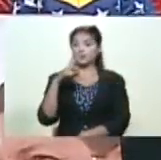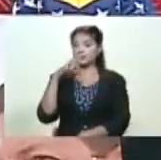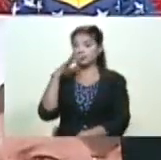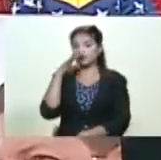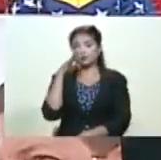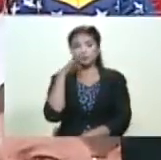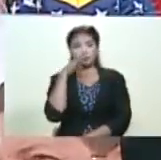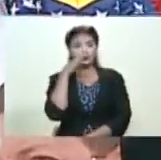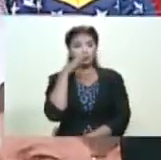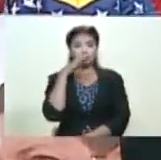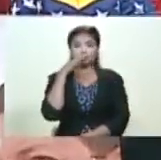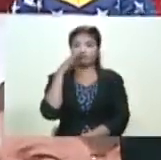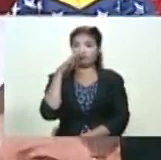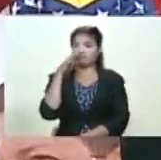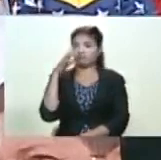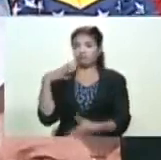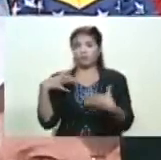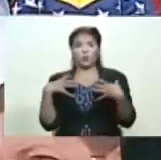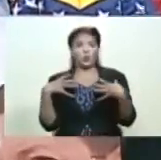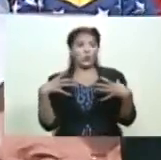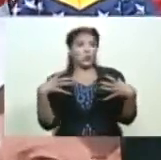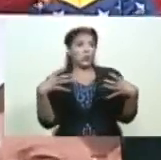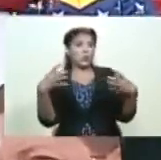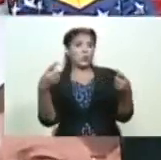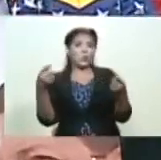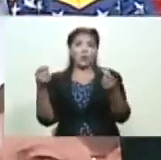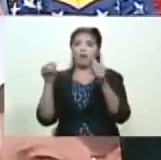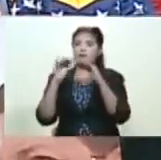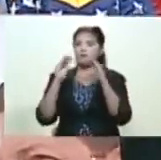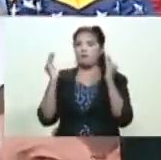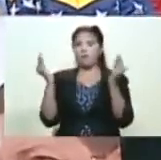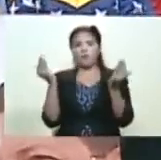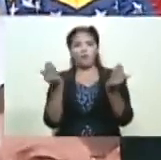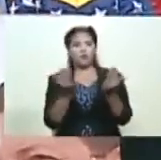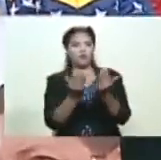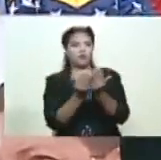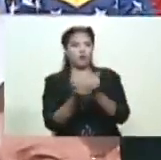Ellos son los magnates del mundo.